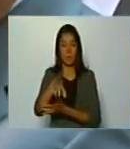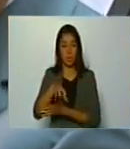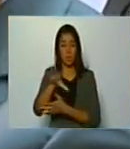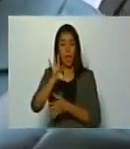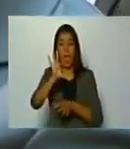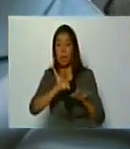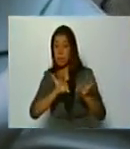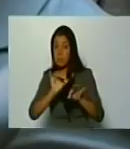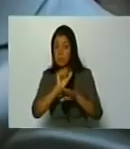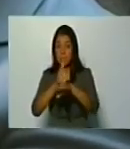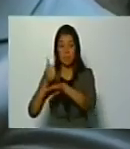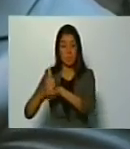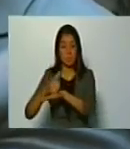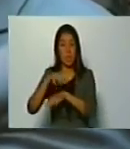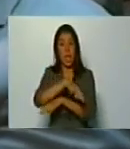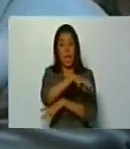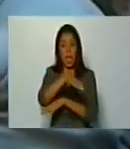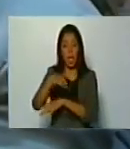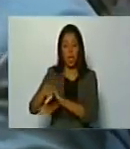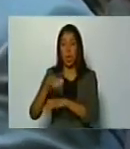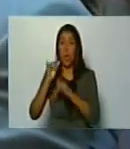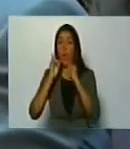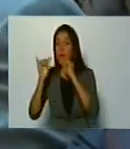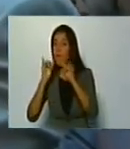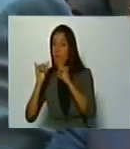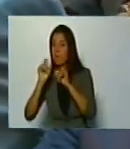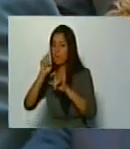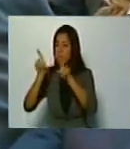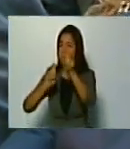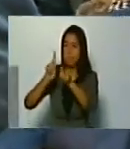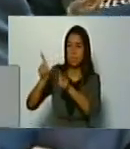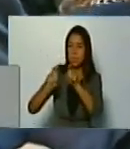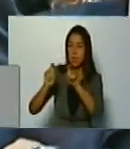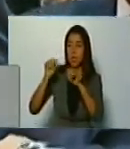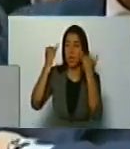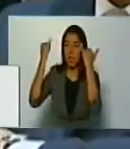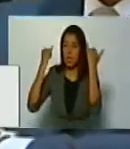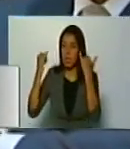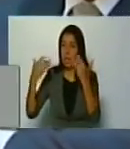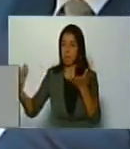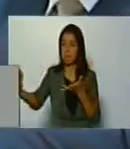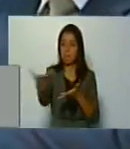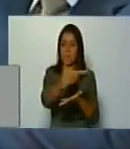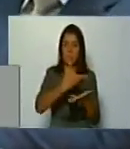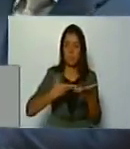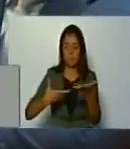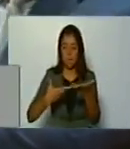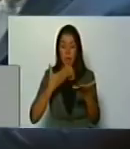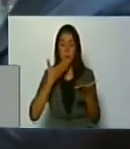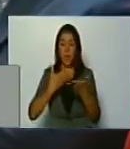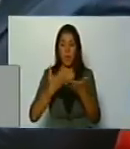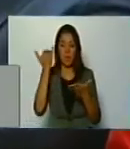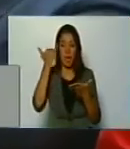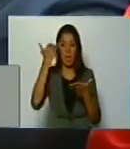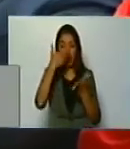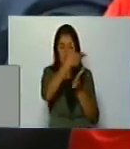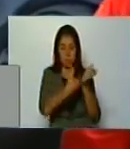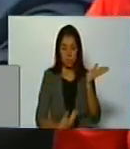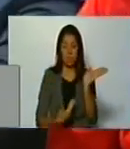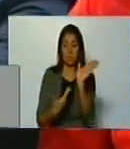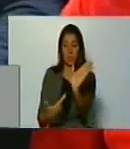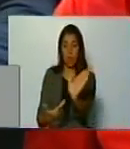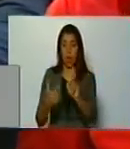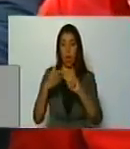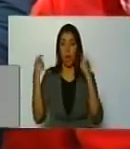regionalmente para recabar todas las opiniones que permitieran solidificar la propuesta que hoy se presenta al